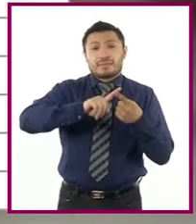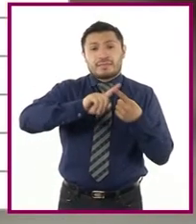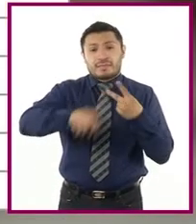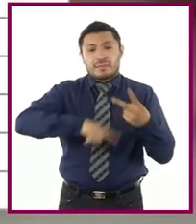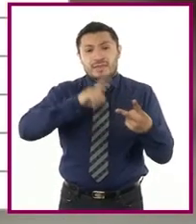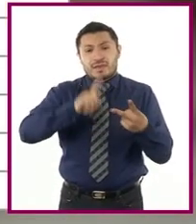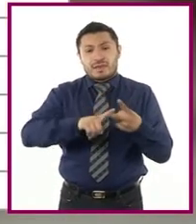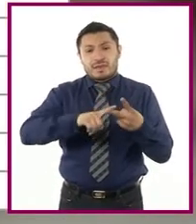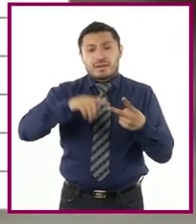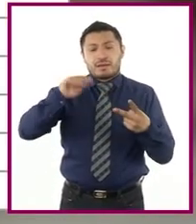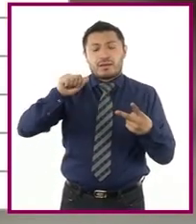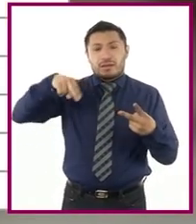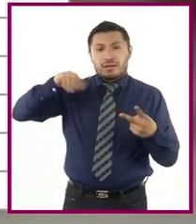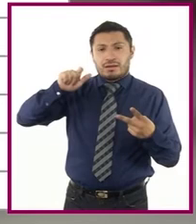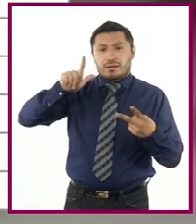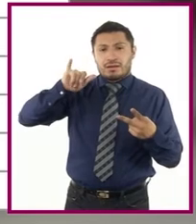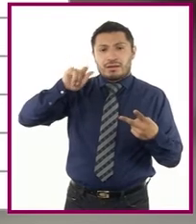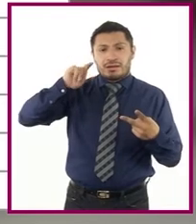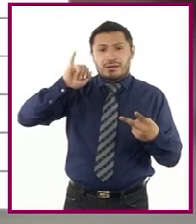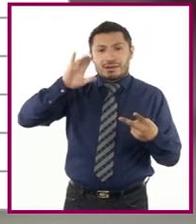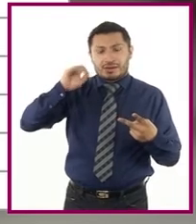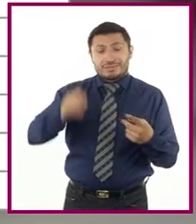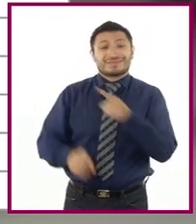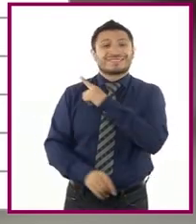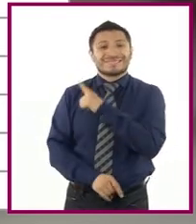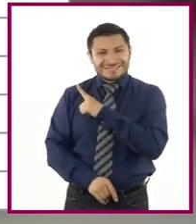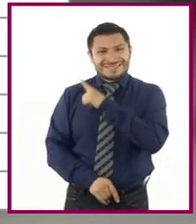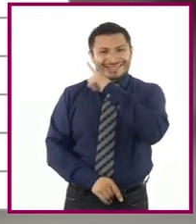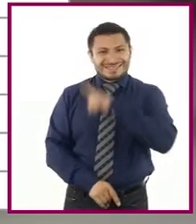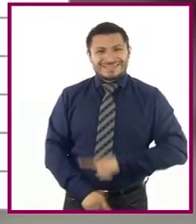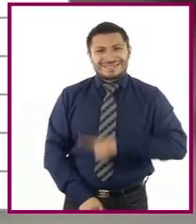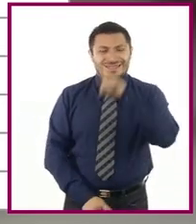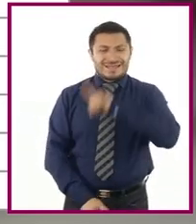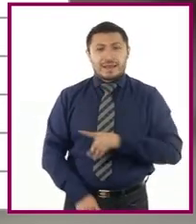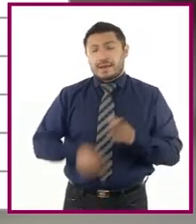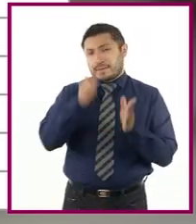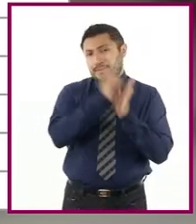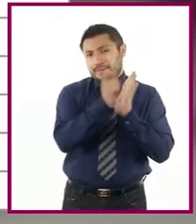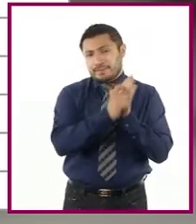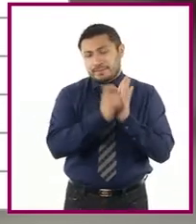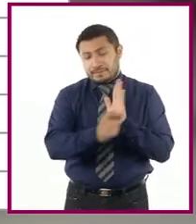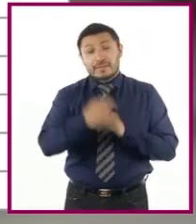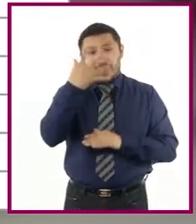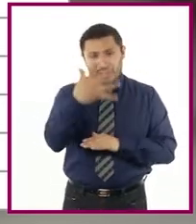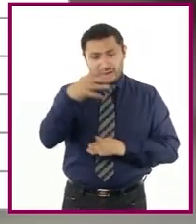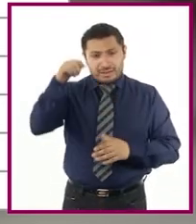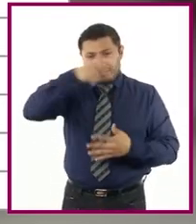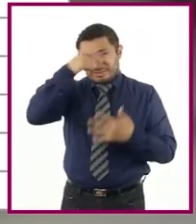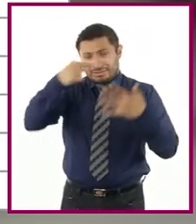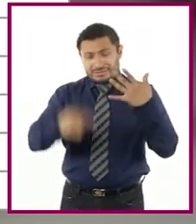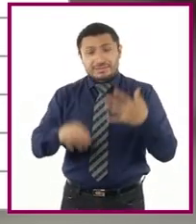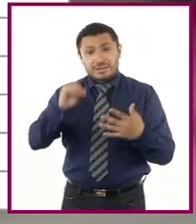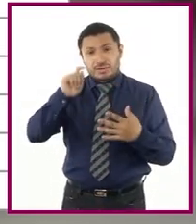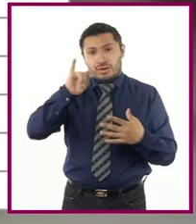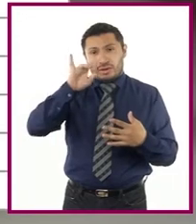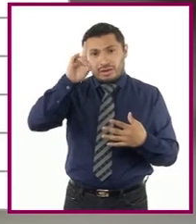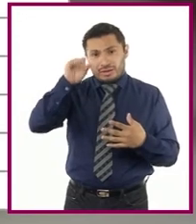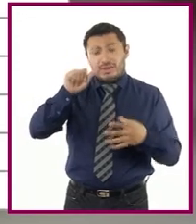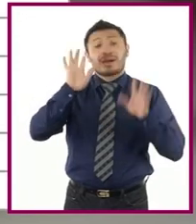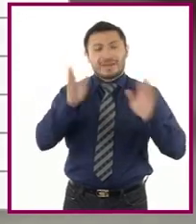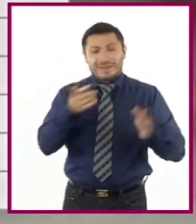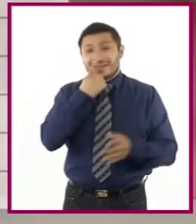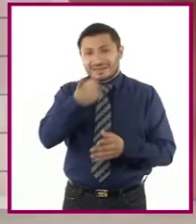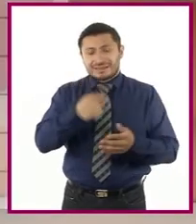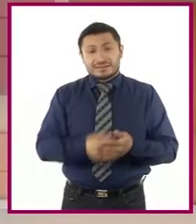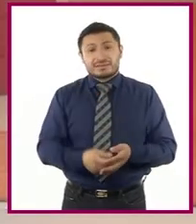analítico, en el que se pueden representar las 5 acciones o TIDA que mencionamos. En